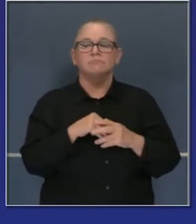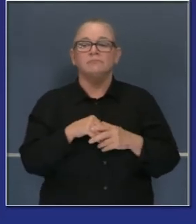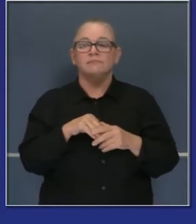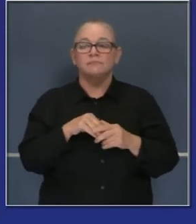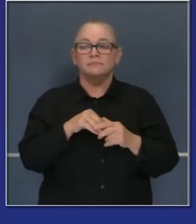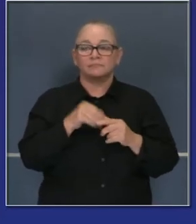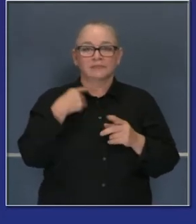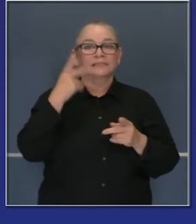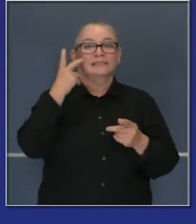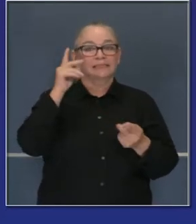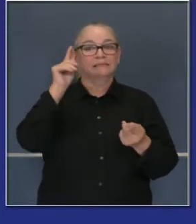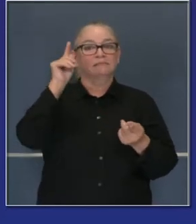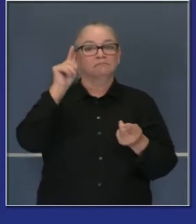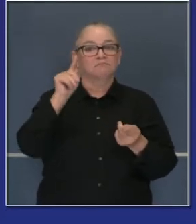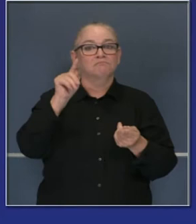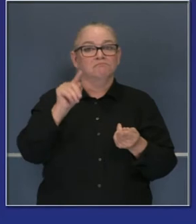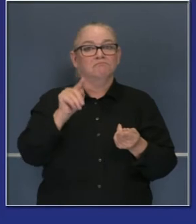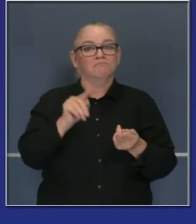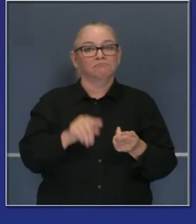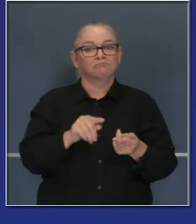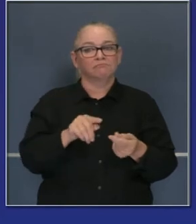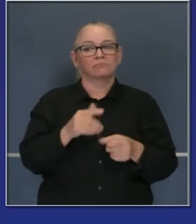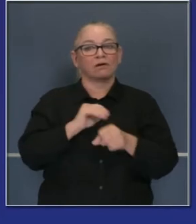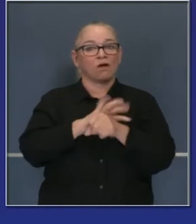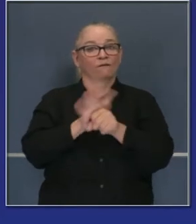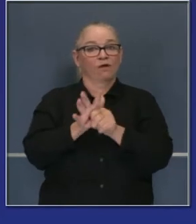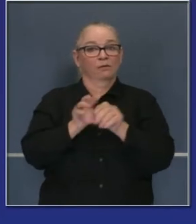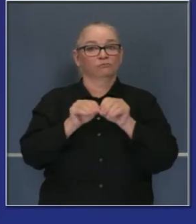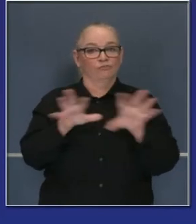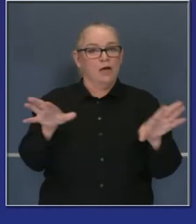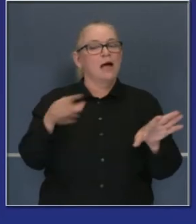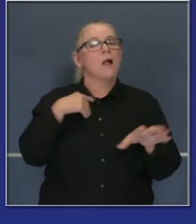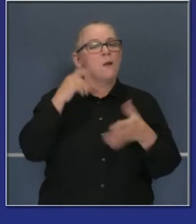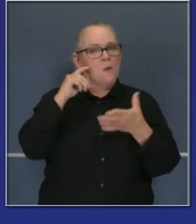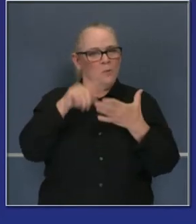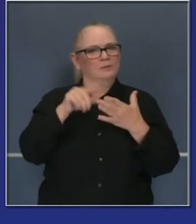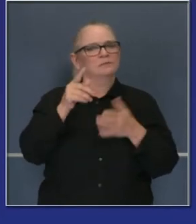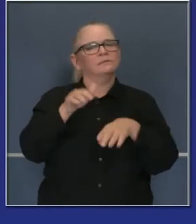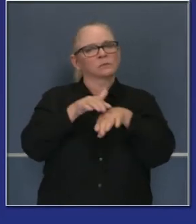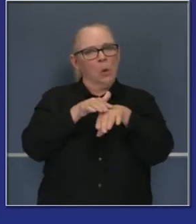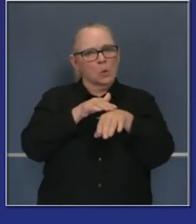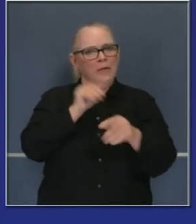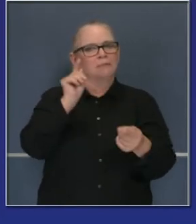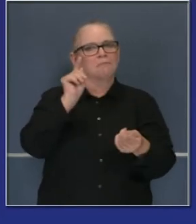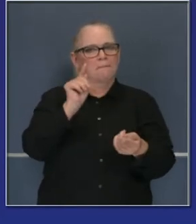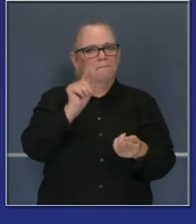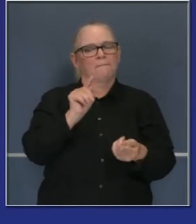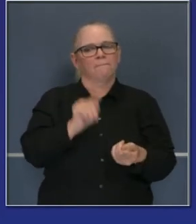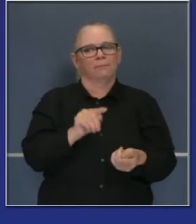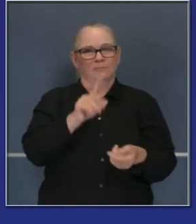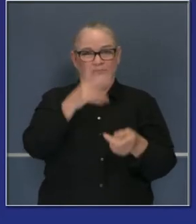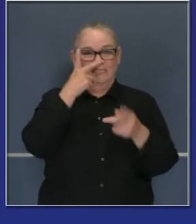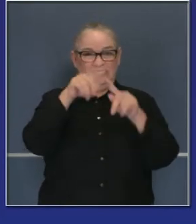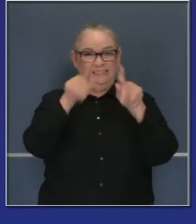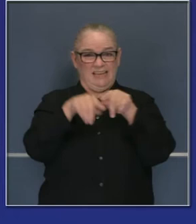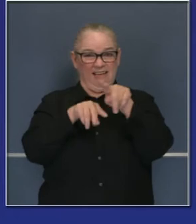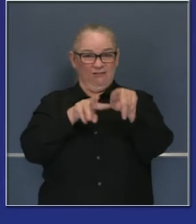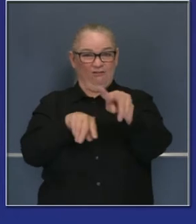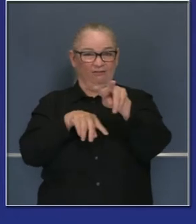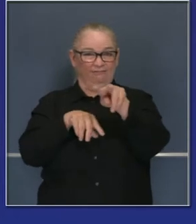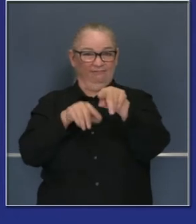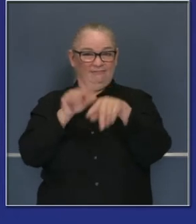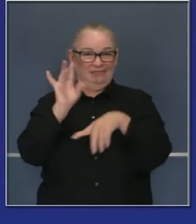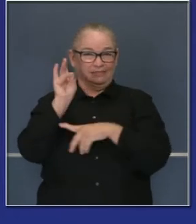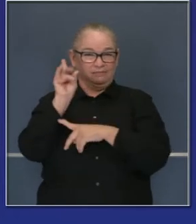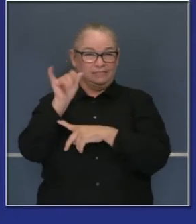la disminución en la tasa de transmisión de kobe 19 y como pueden ver aquí el 15 de septiembre